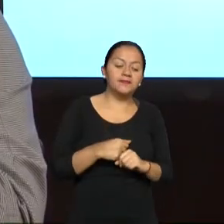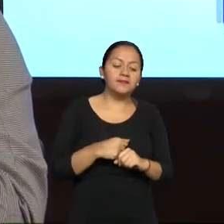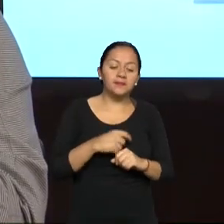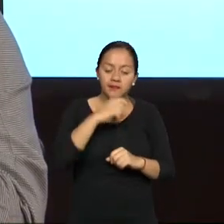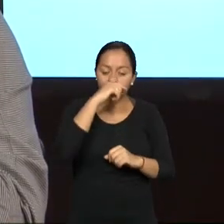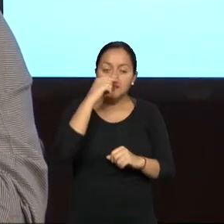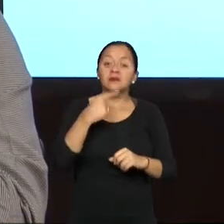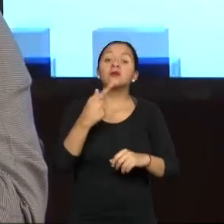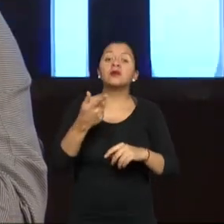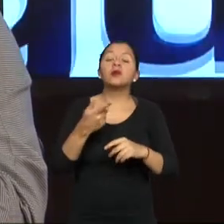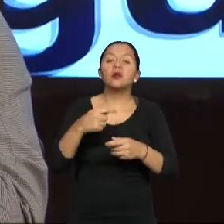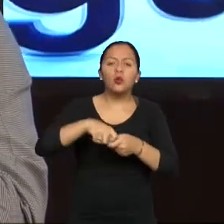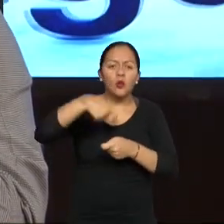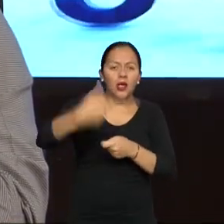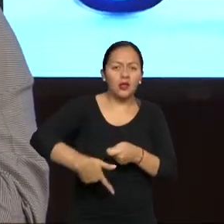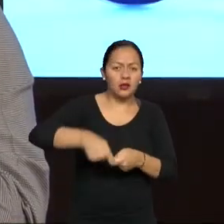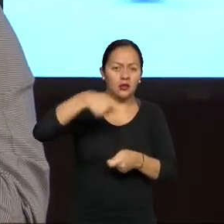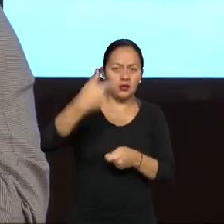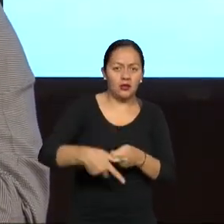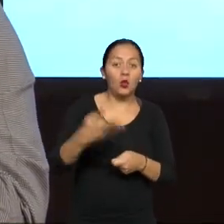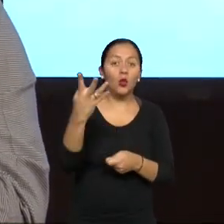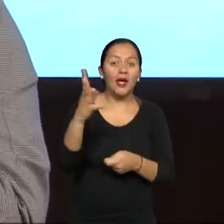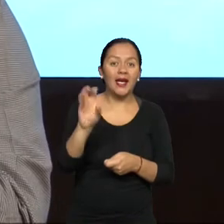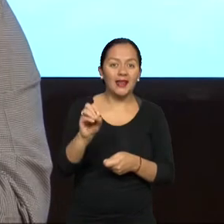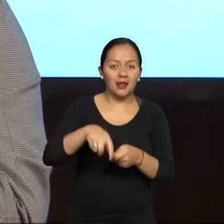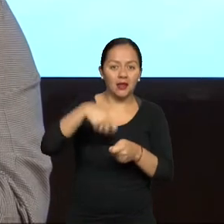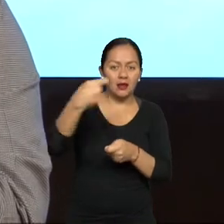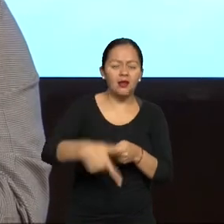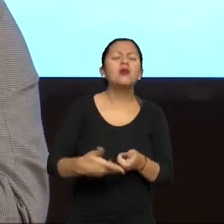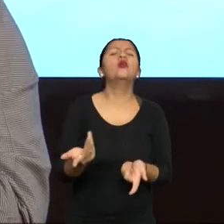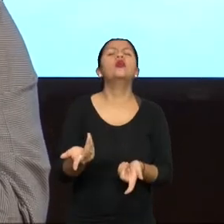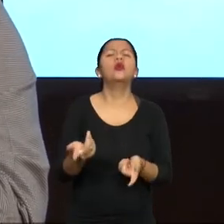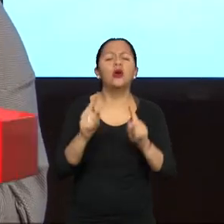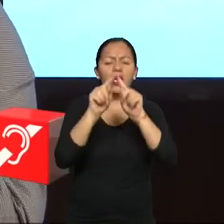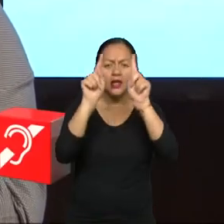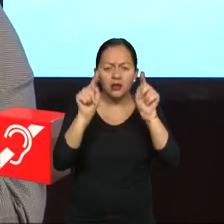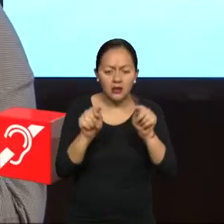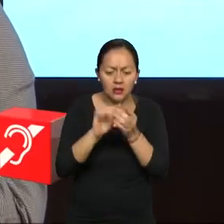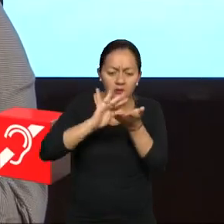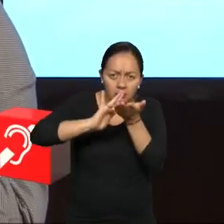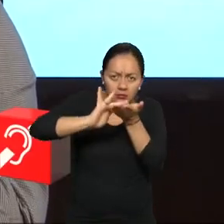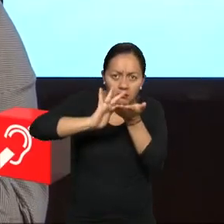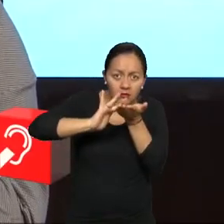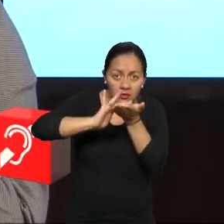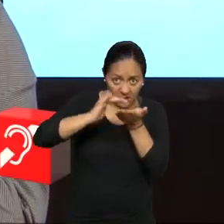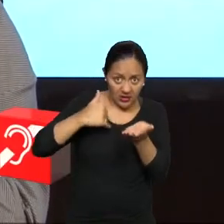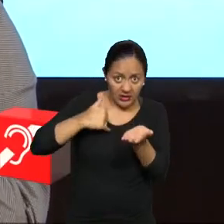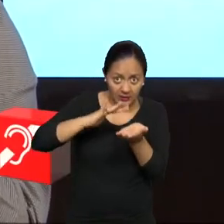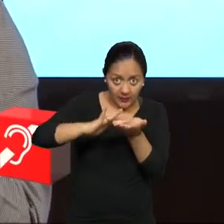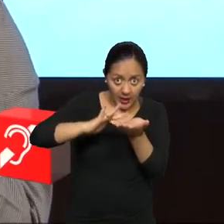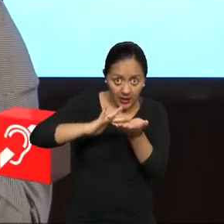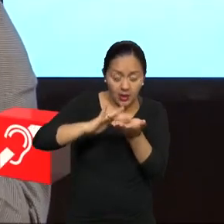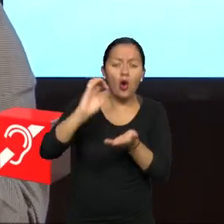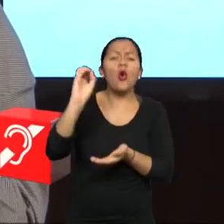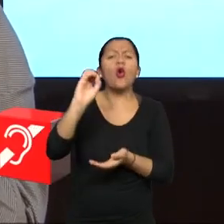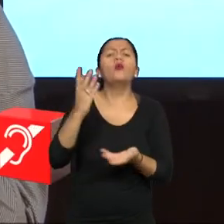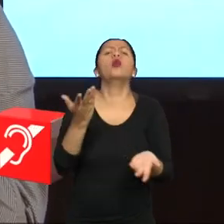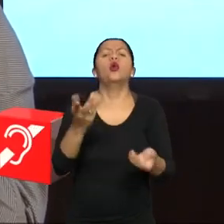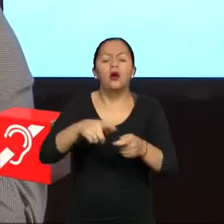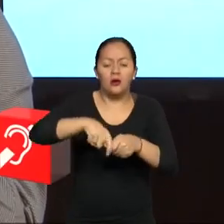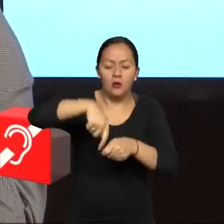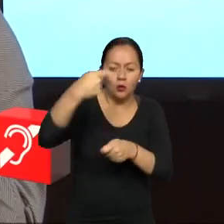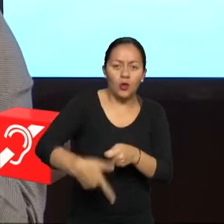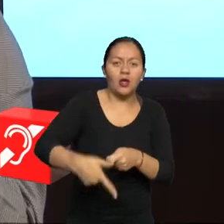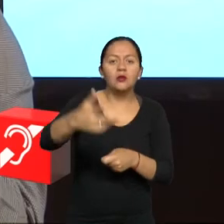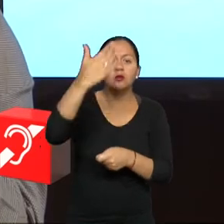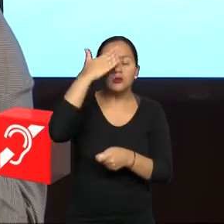juegan mucho el 40. ¿Las cartas están marcadas en braille o cuál es la formación